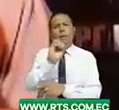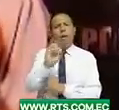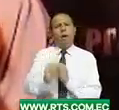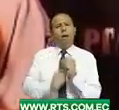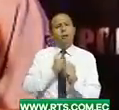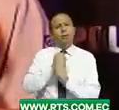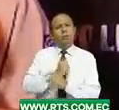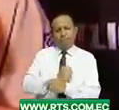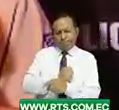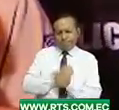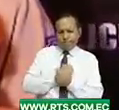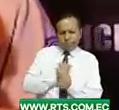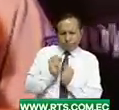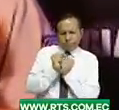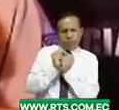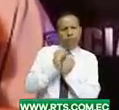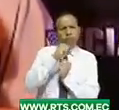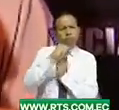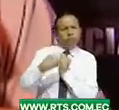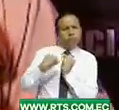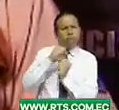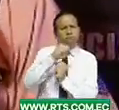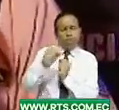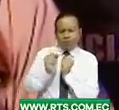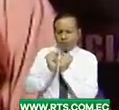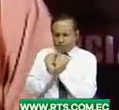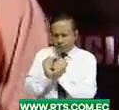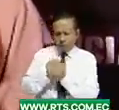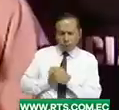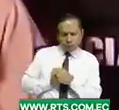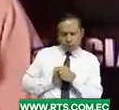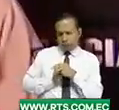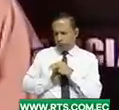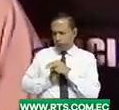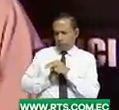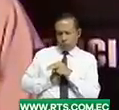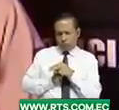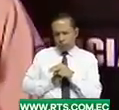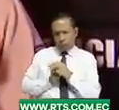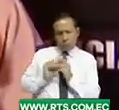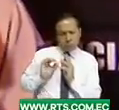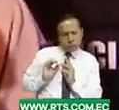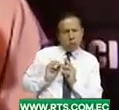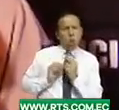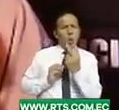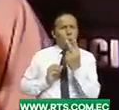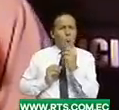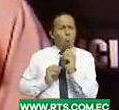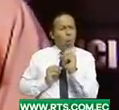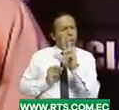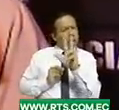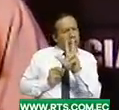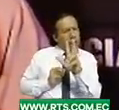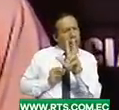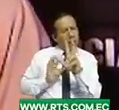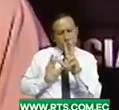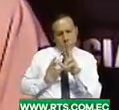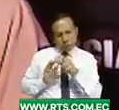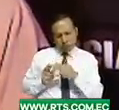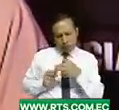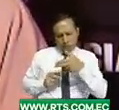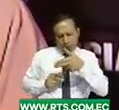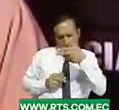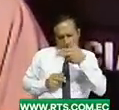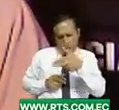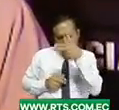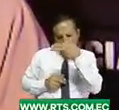maniatado, tenía aproximadamente 2 o 3 orificios de impacto de arma de fuego